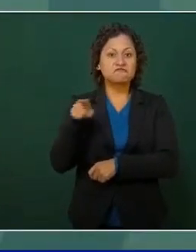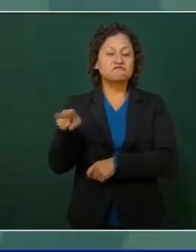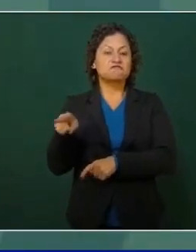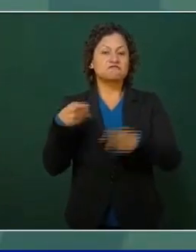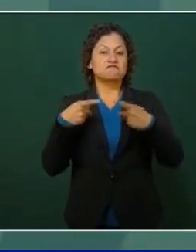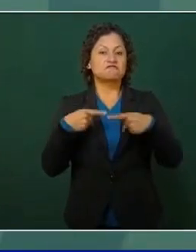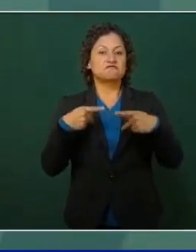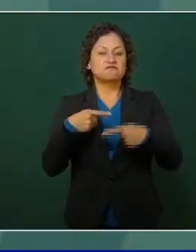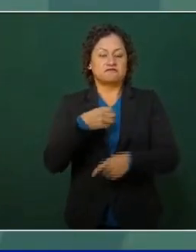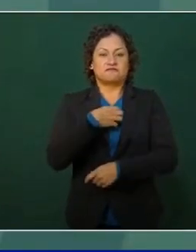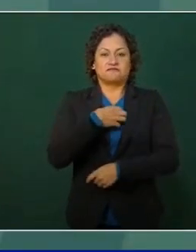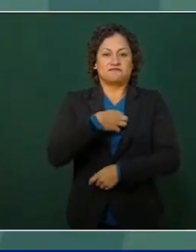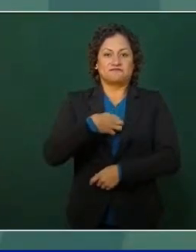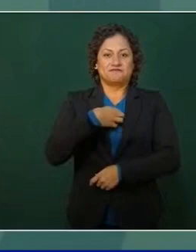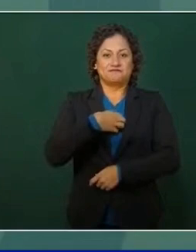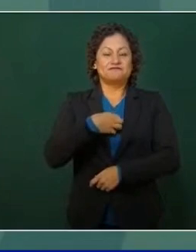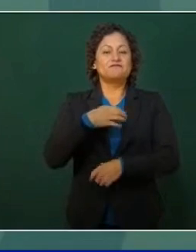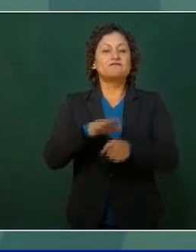cuando